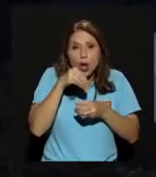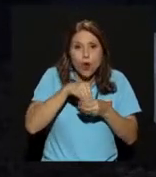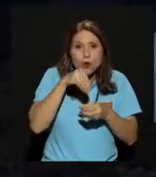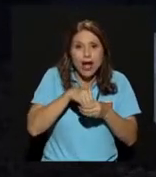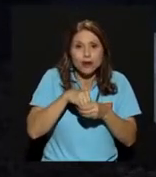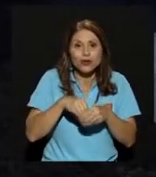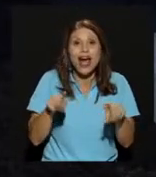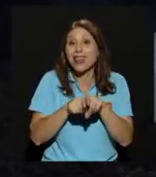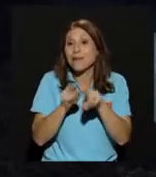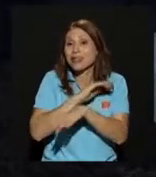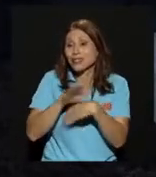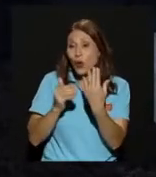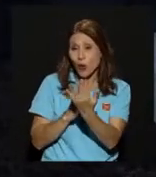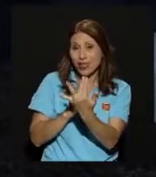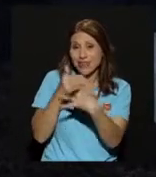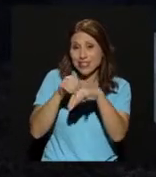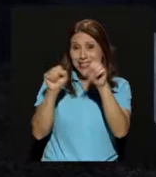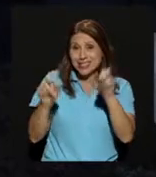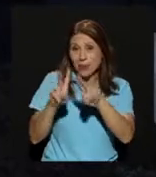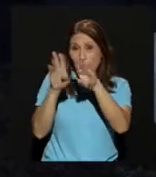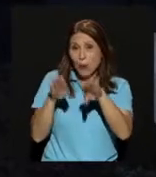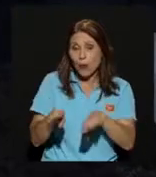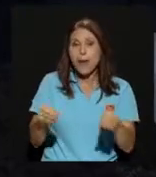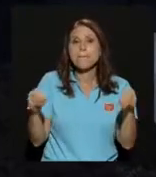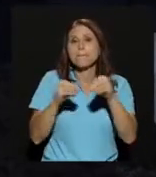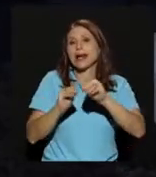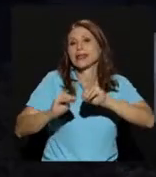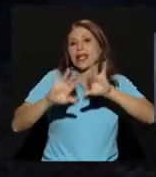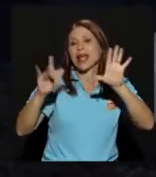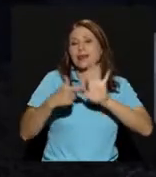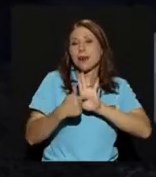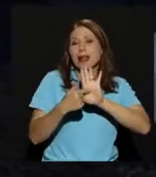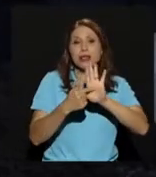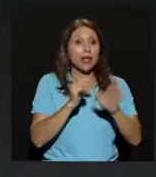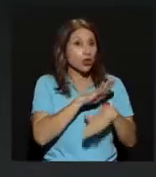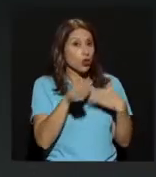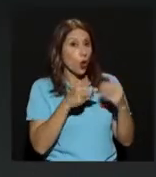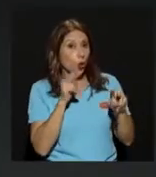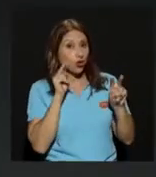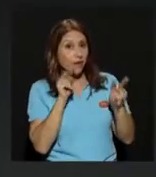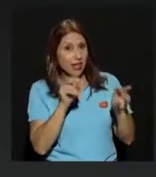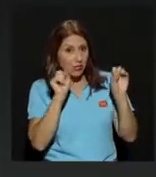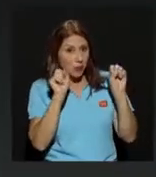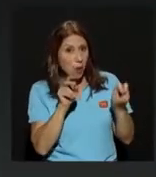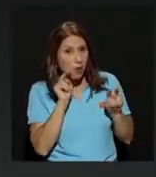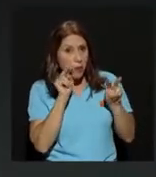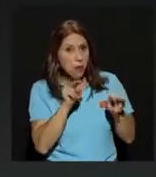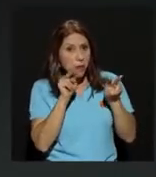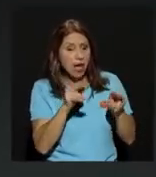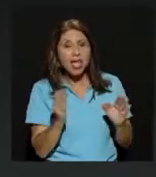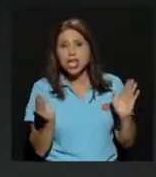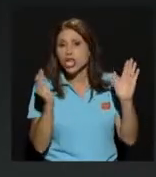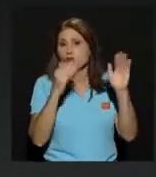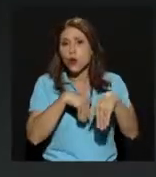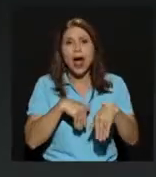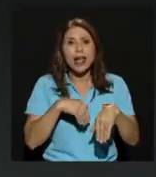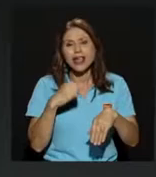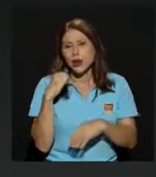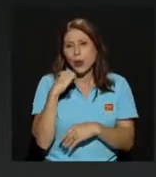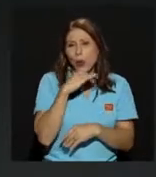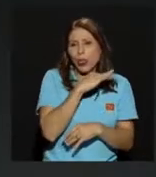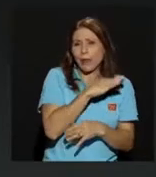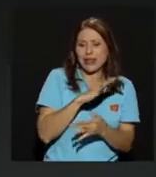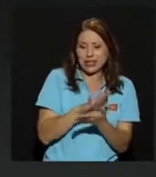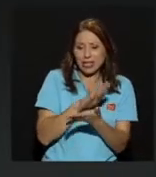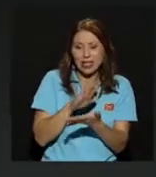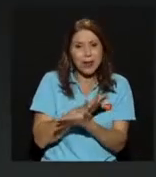sistema es mucho más transparente todos no hay contaminar el papel significa